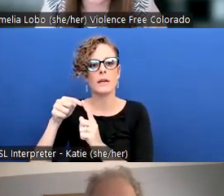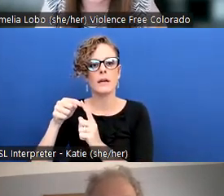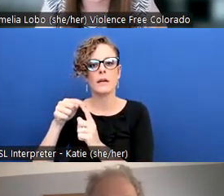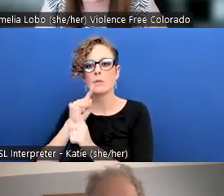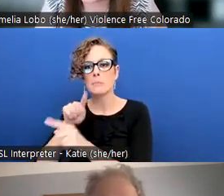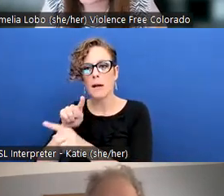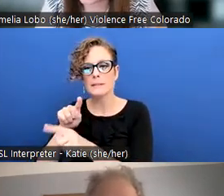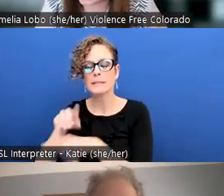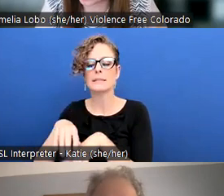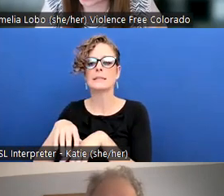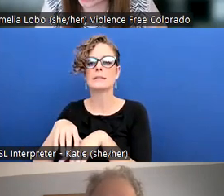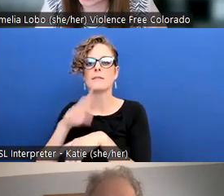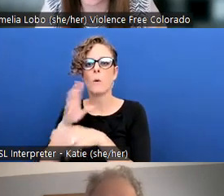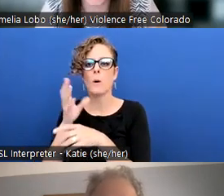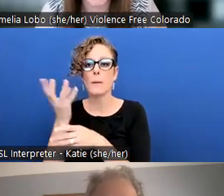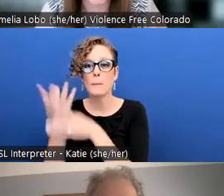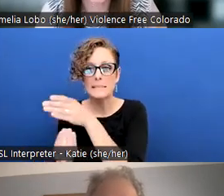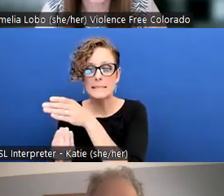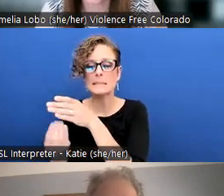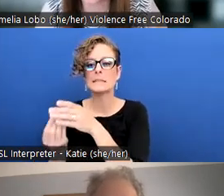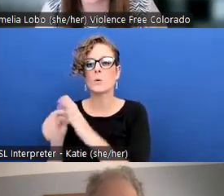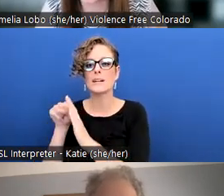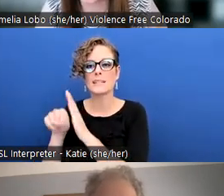establecer protocolos